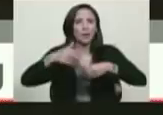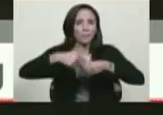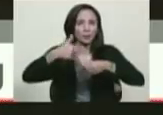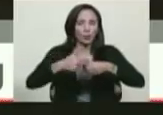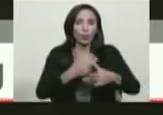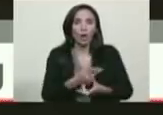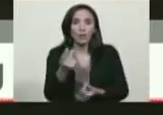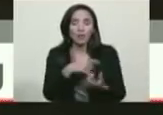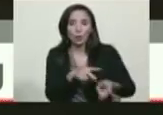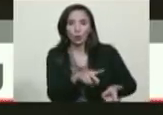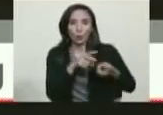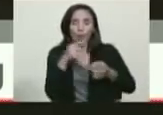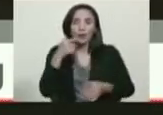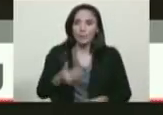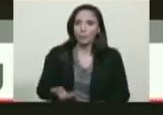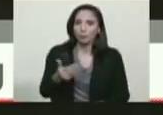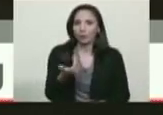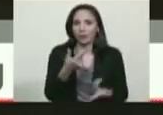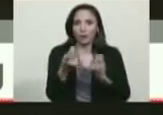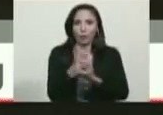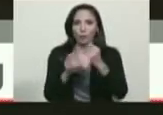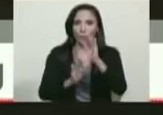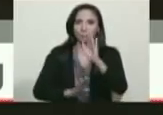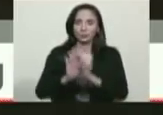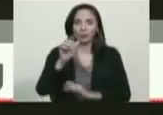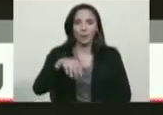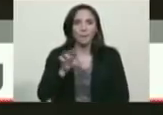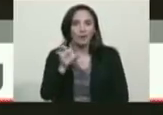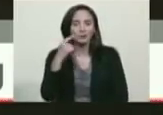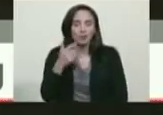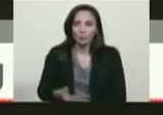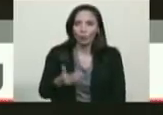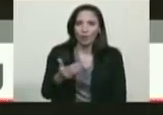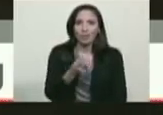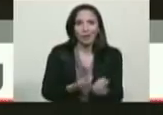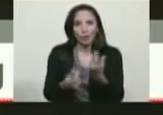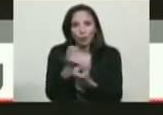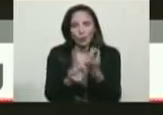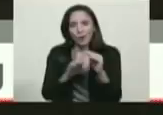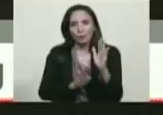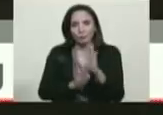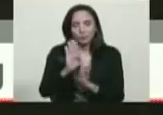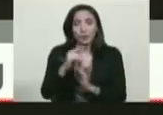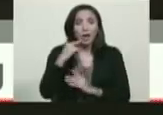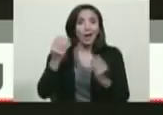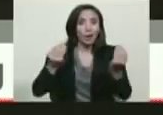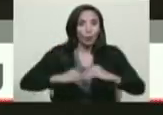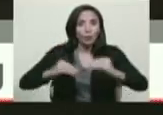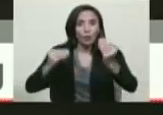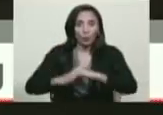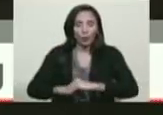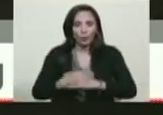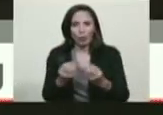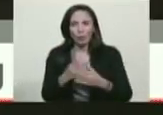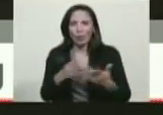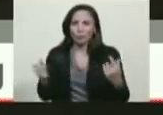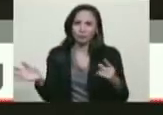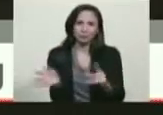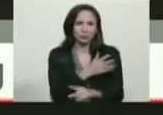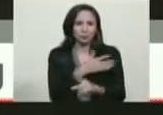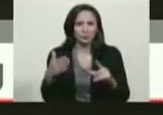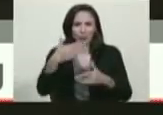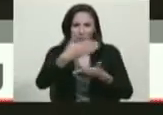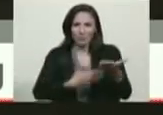ingreso vital de la economía del país, por lo que constituye dicho acuerdo una flagrante y grosera violación al